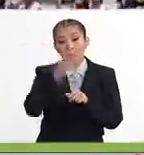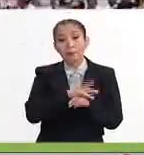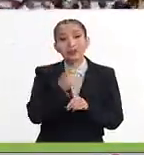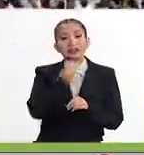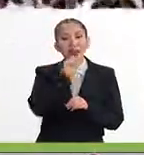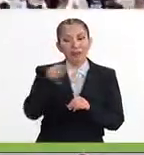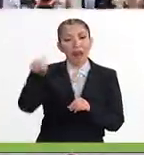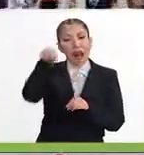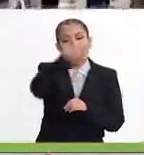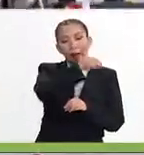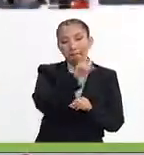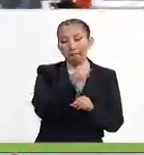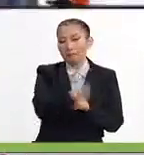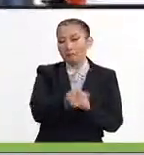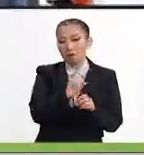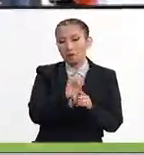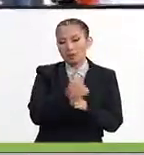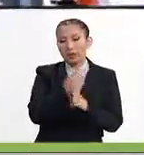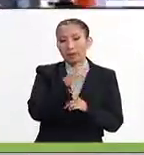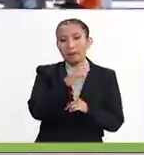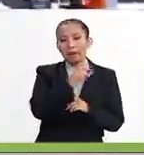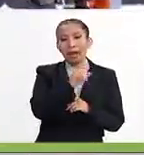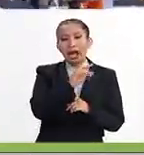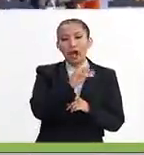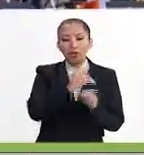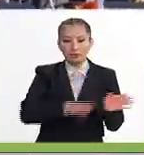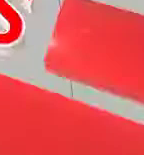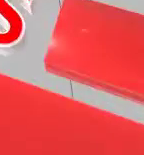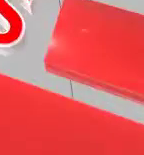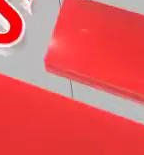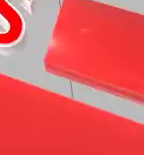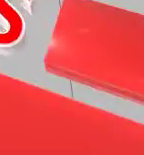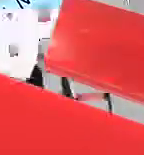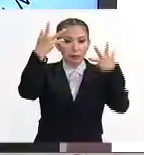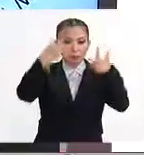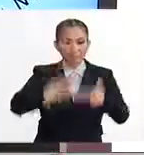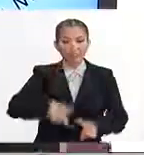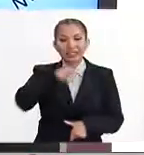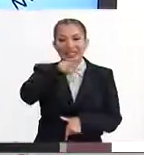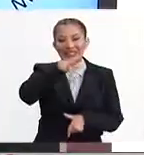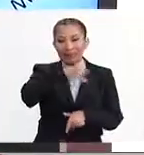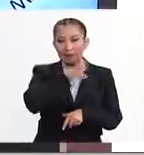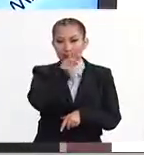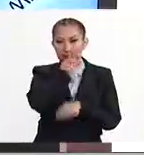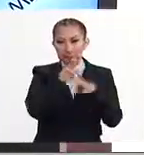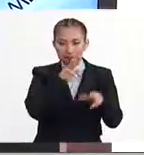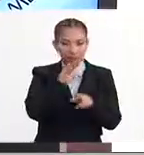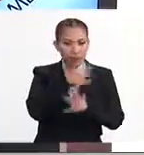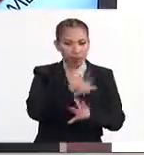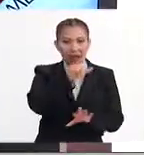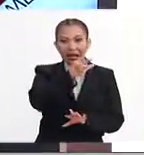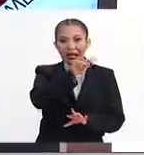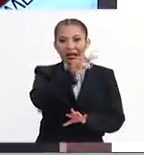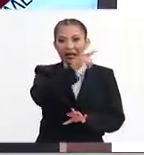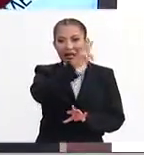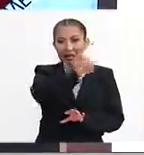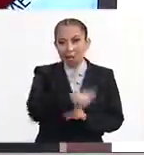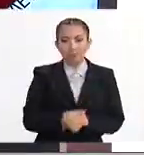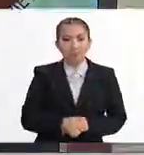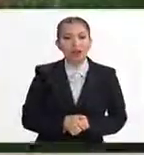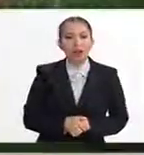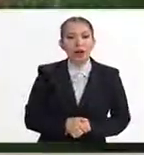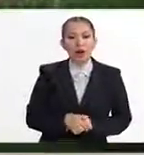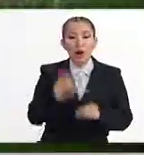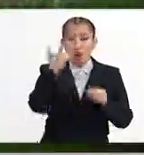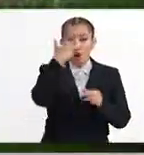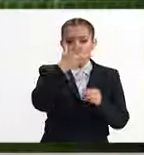además también ahí anda en la misma situación Darío Verón. Ahora hablemos del resto de la jornada 17, cómo queda, y por supuesto la liguilla. Así están